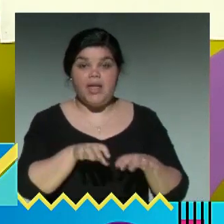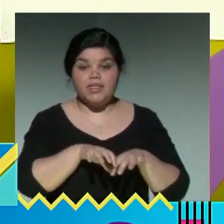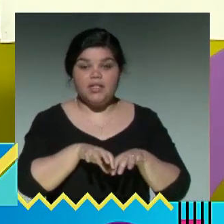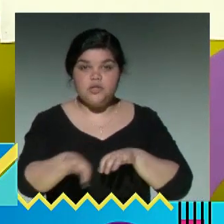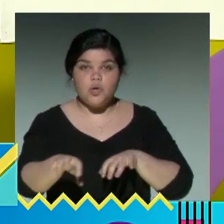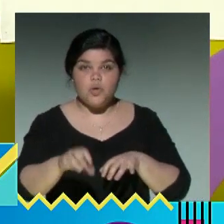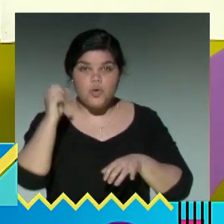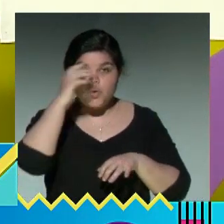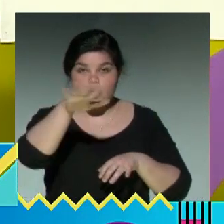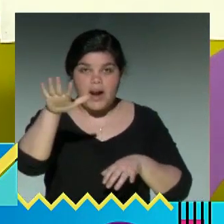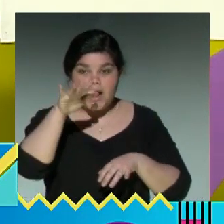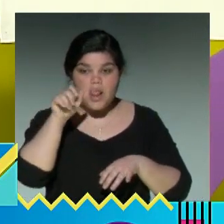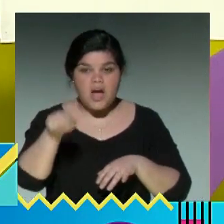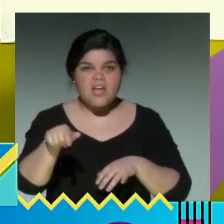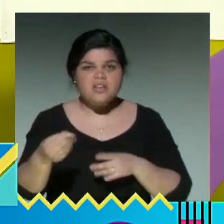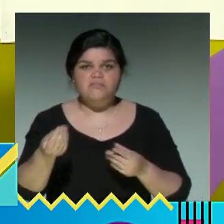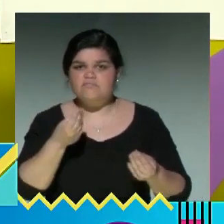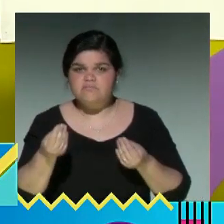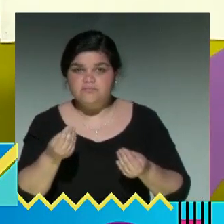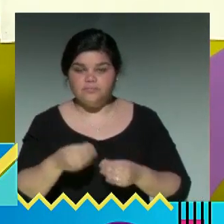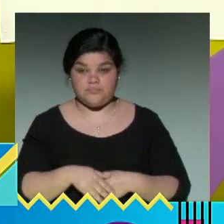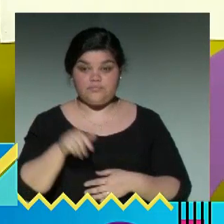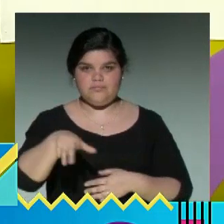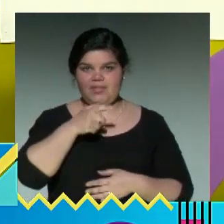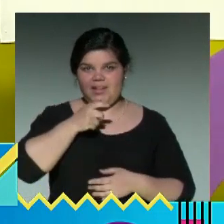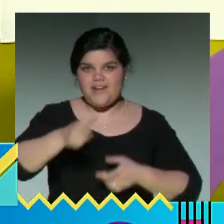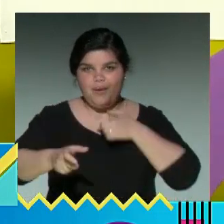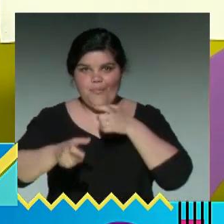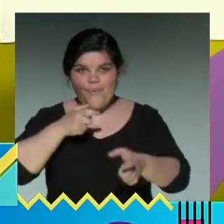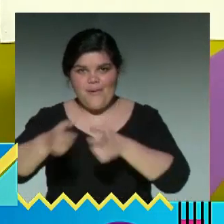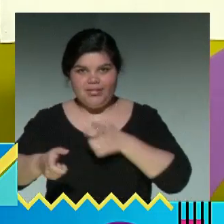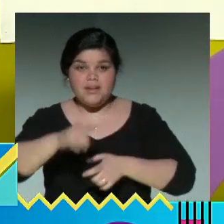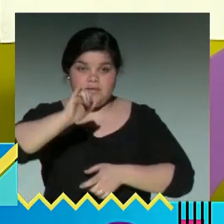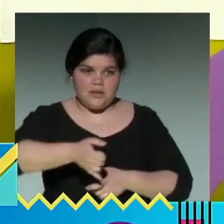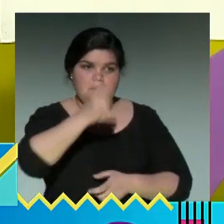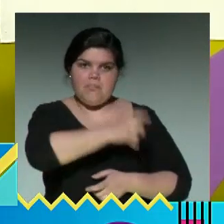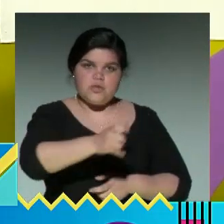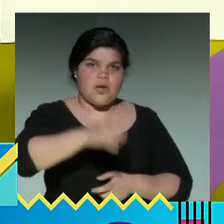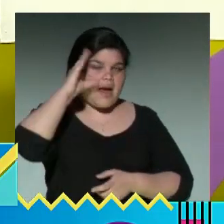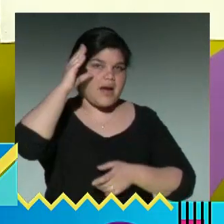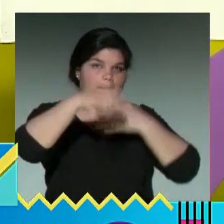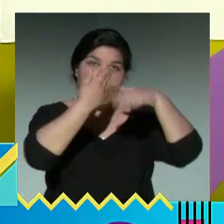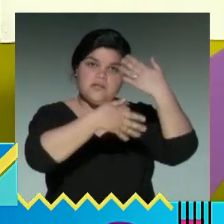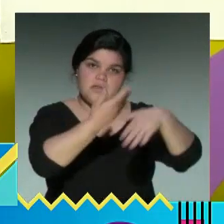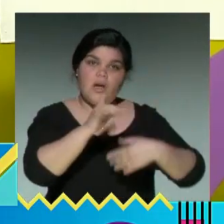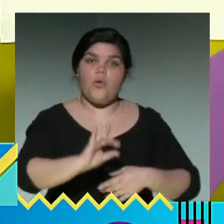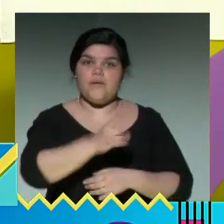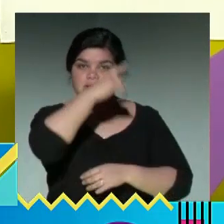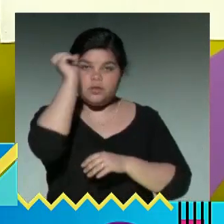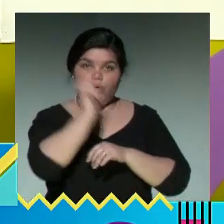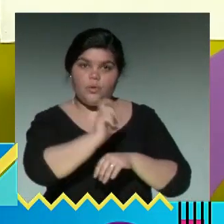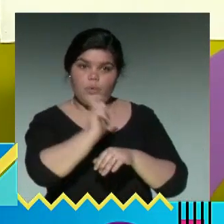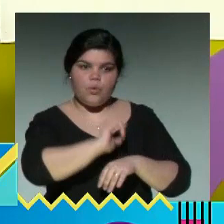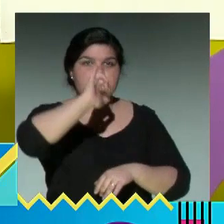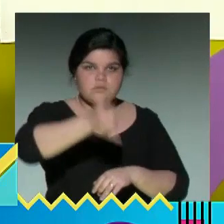en el territorio. Y justamente para poder dar respuesta a eso, hay personas que se forman, ¿sí? En la Universidad Nacional de Cuyo no queda